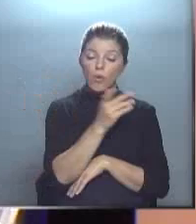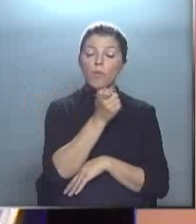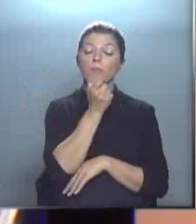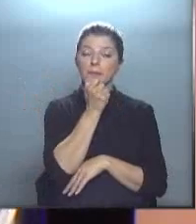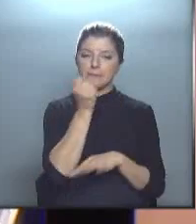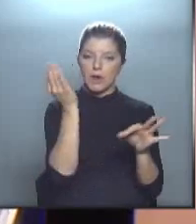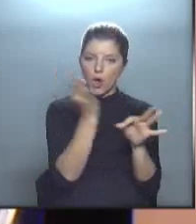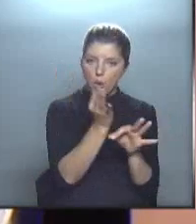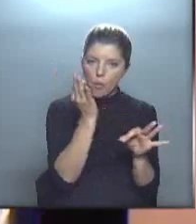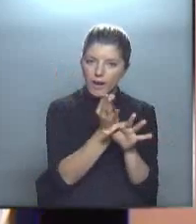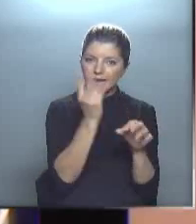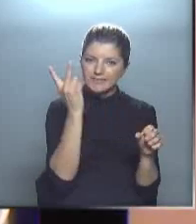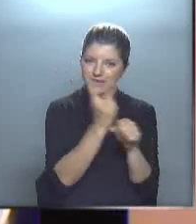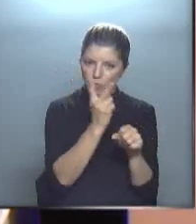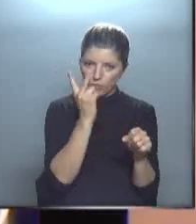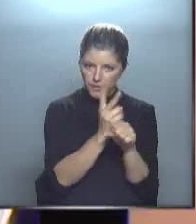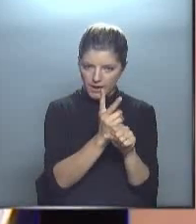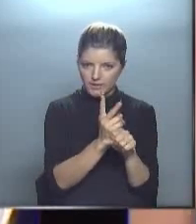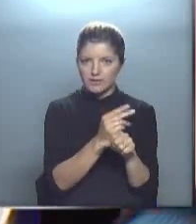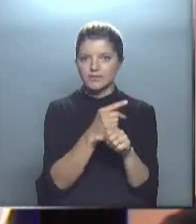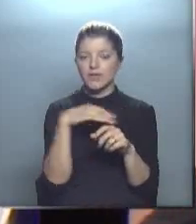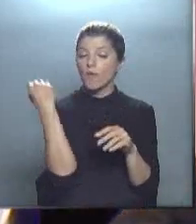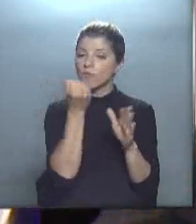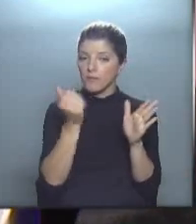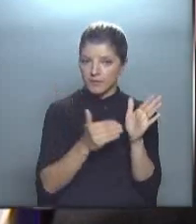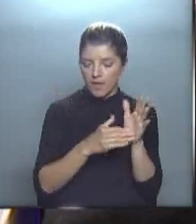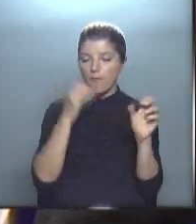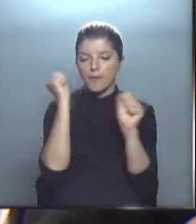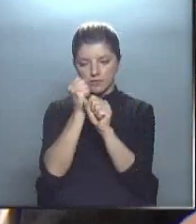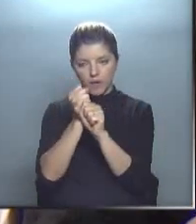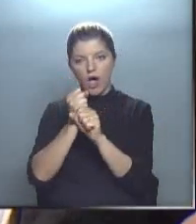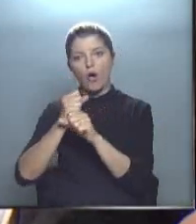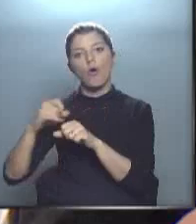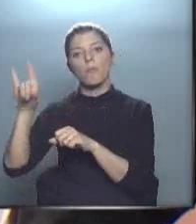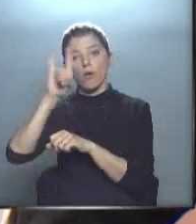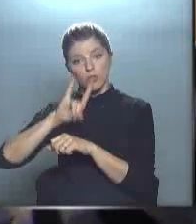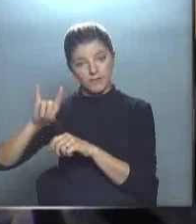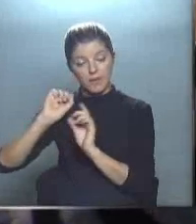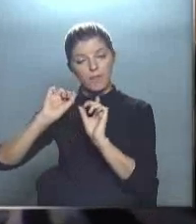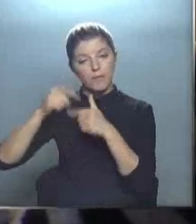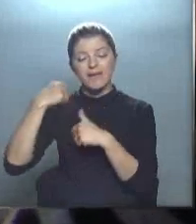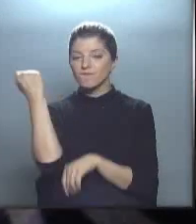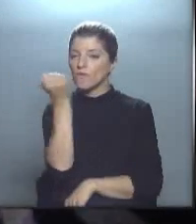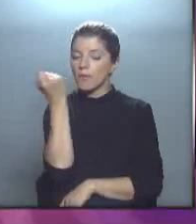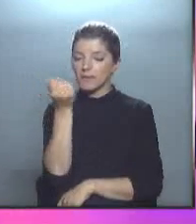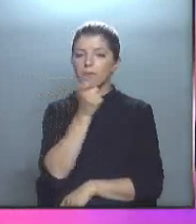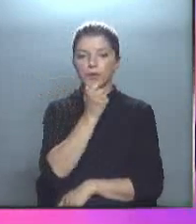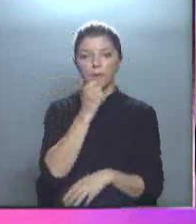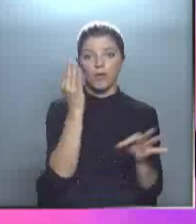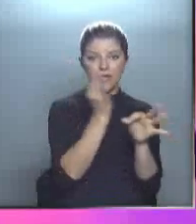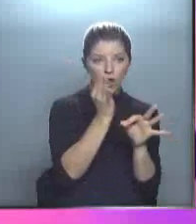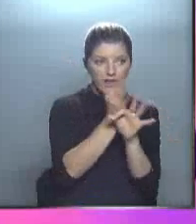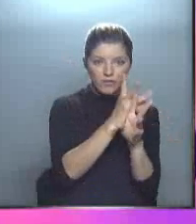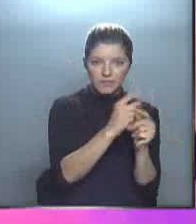secundario, no solo con el trabajo y con el estudio, sino que ellos hablaban mucho de lo que implica salir de la escuela, ¿no? Separarse de